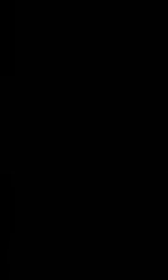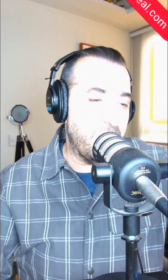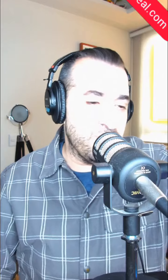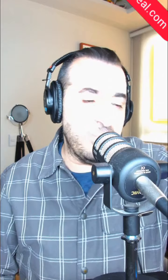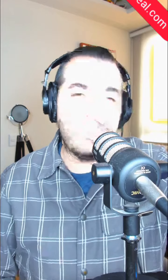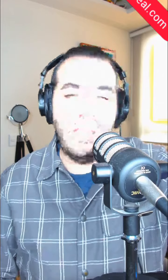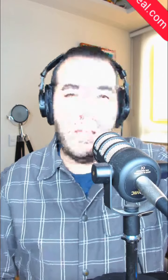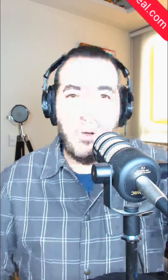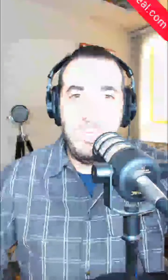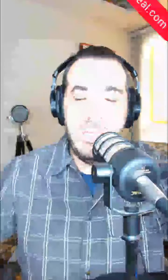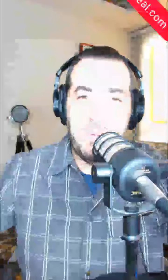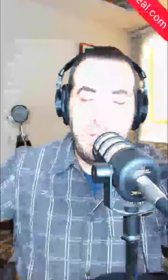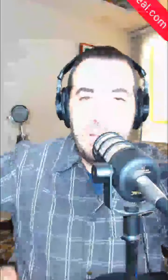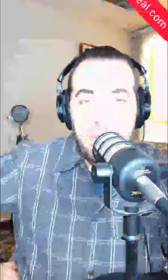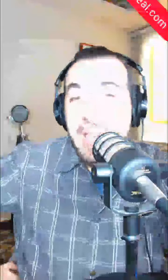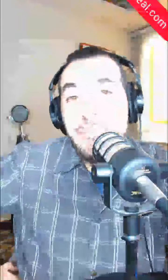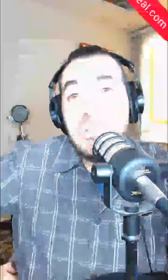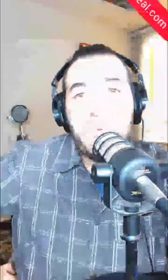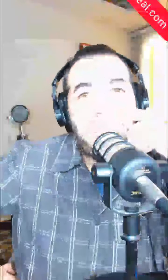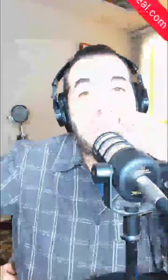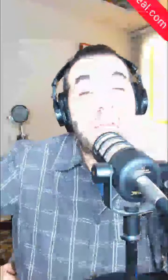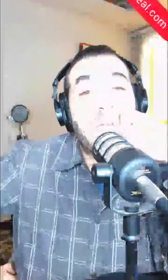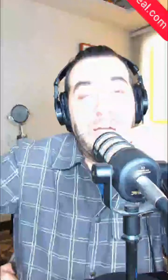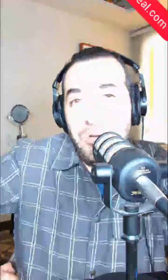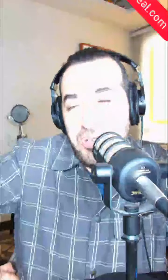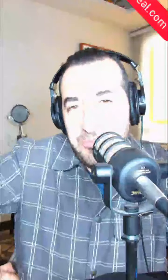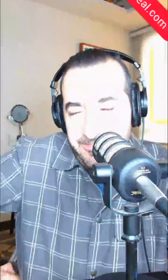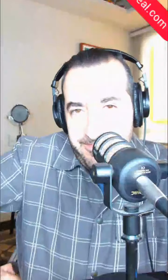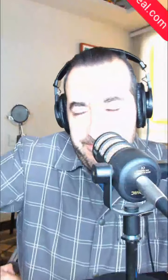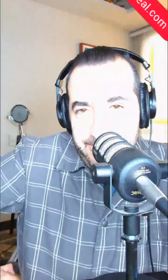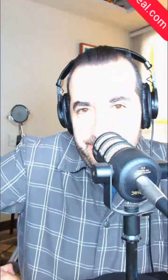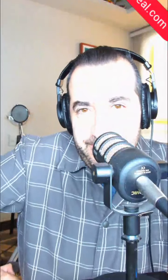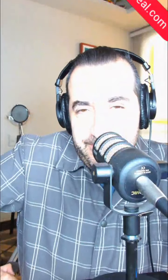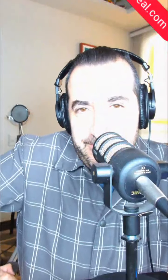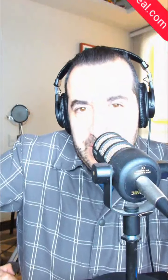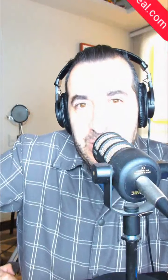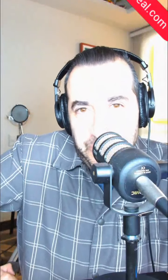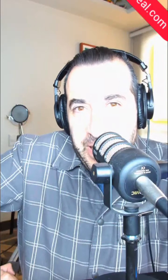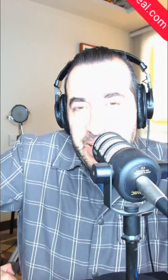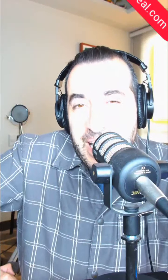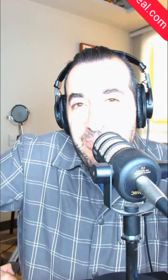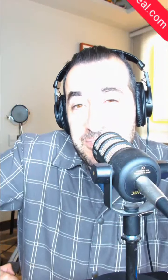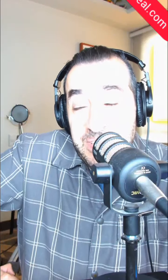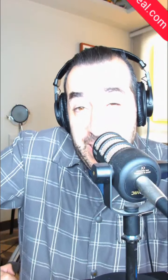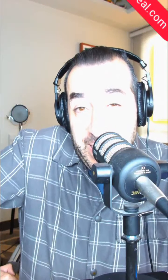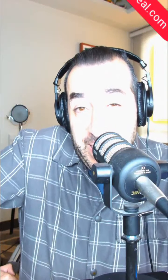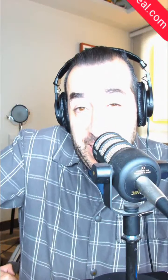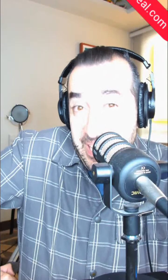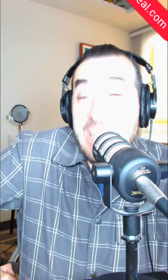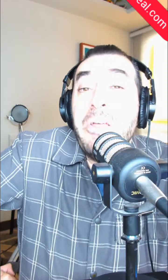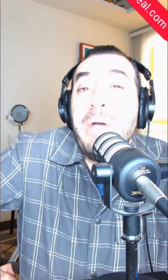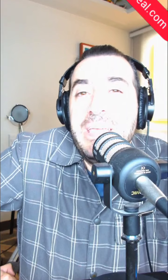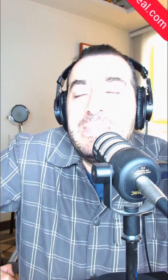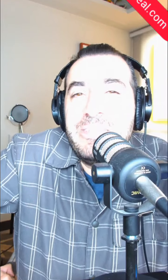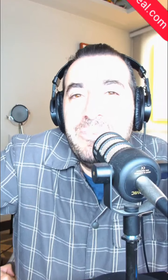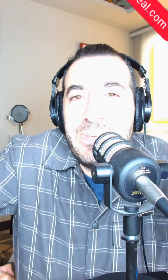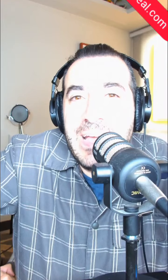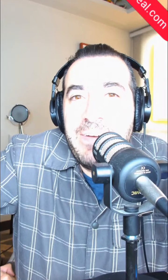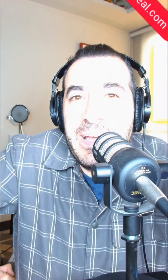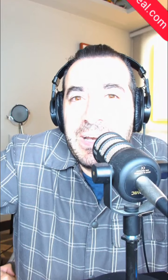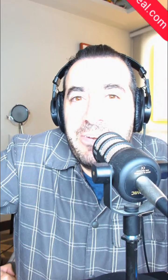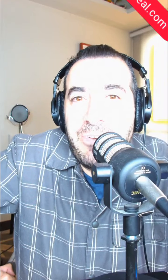De lo que ustedes quieran, comida, papel del baño, no les fuera a pasar lo de Acapulco. Y que los fueran a dejar luego sin nada porque no llegan. Ahora imagínense, si